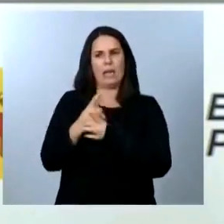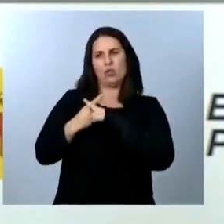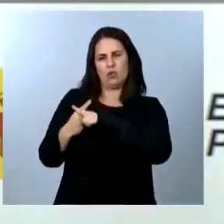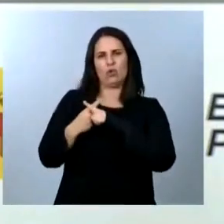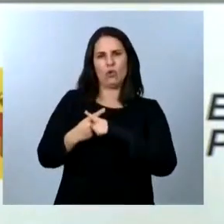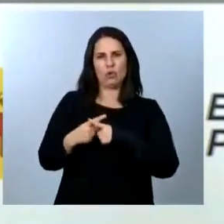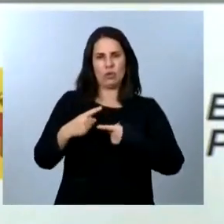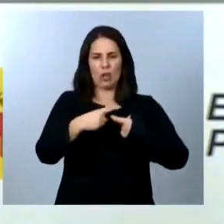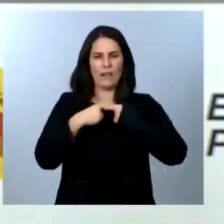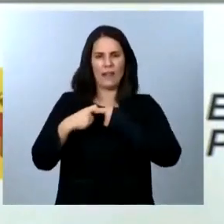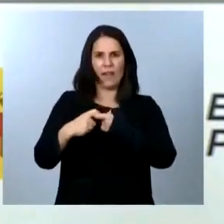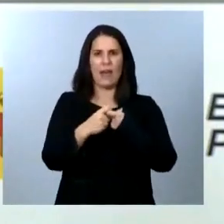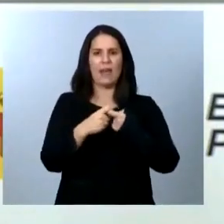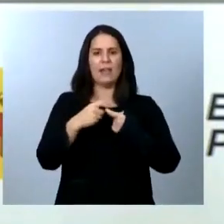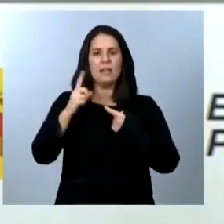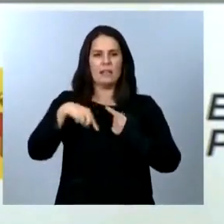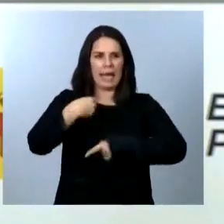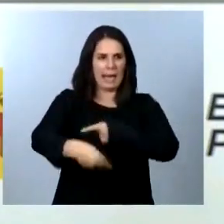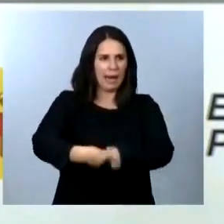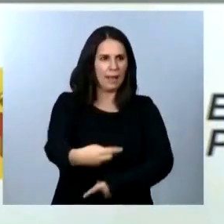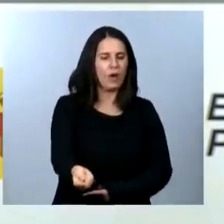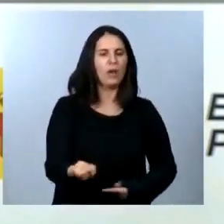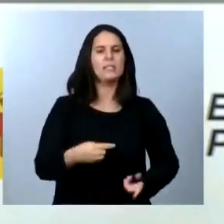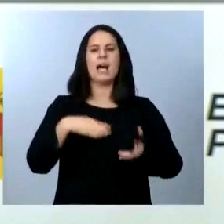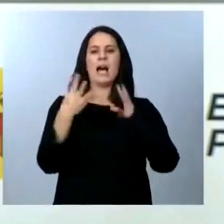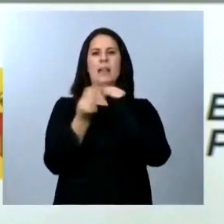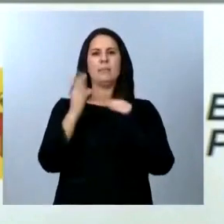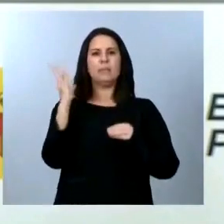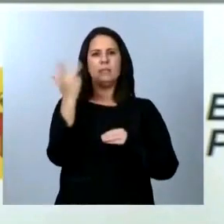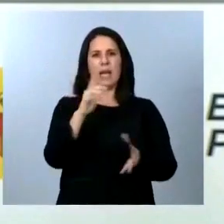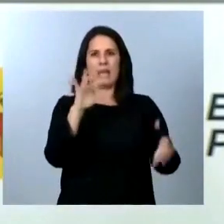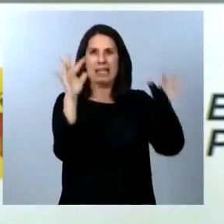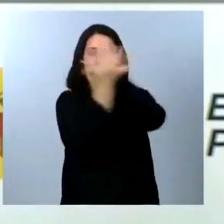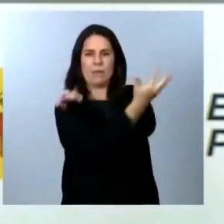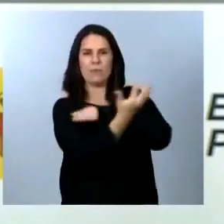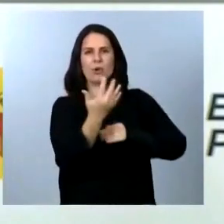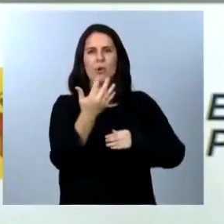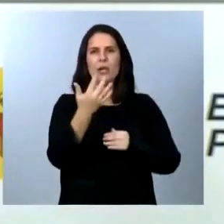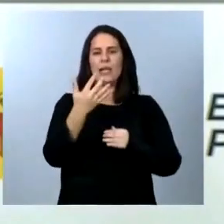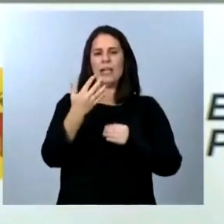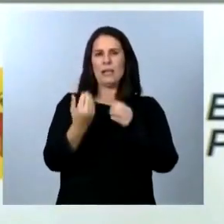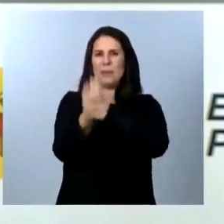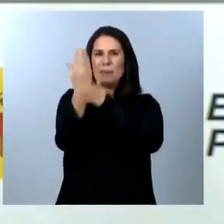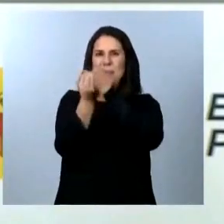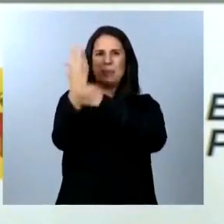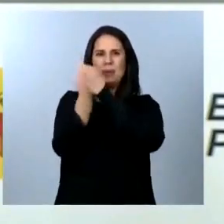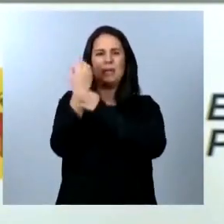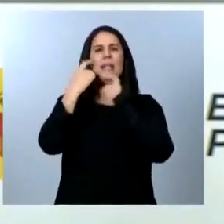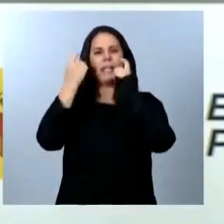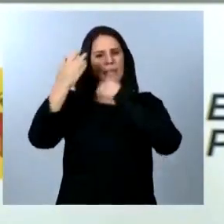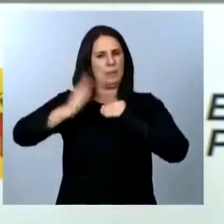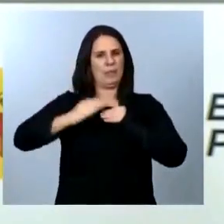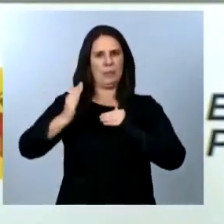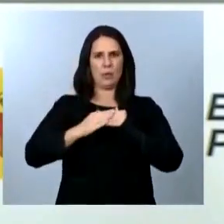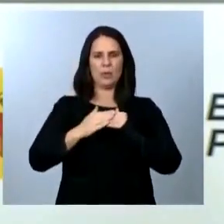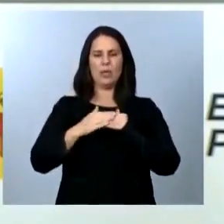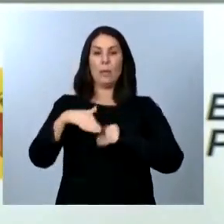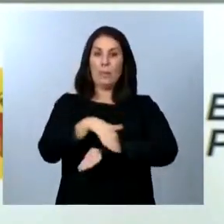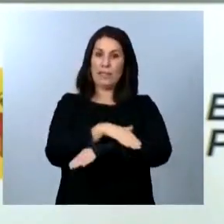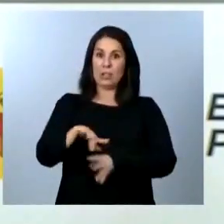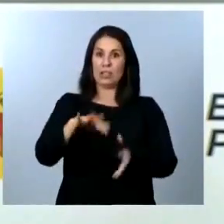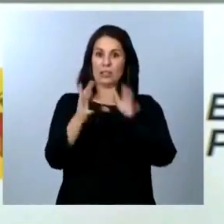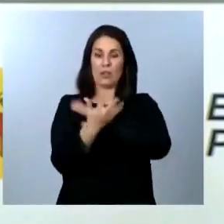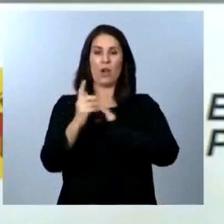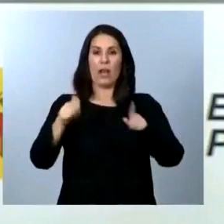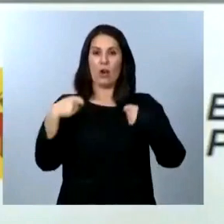intergeneracional, de adaptarnos al cambio climático y mitigar los efectos de gases de efecto invernadero, el Ministerio de Transición Ecológica y el reto demográfico, es